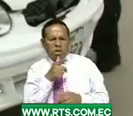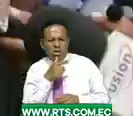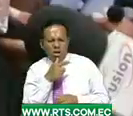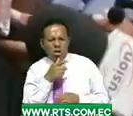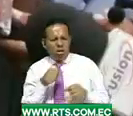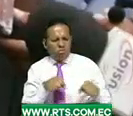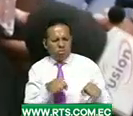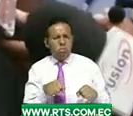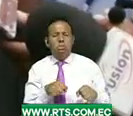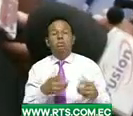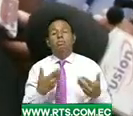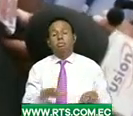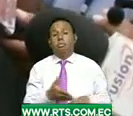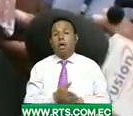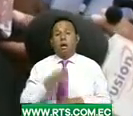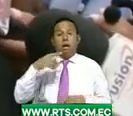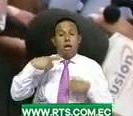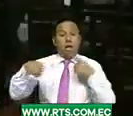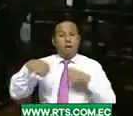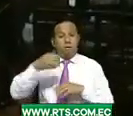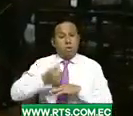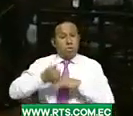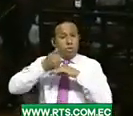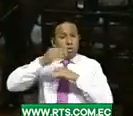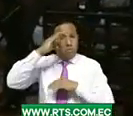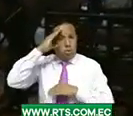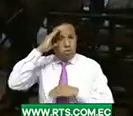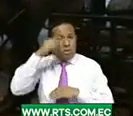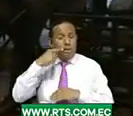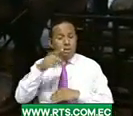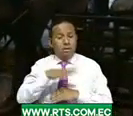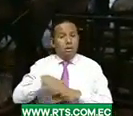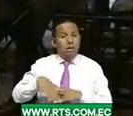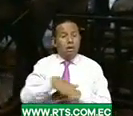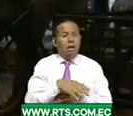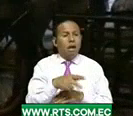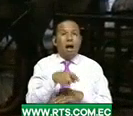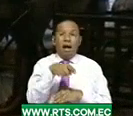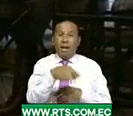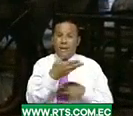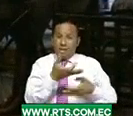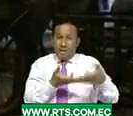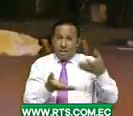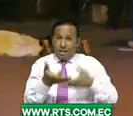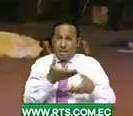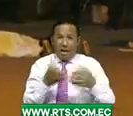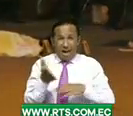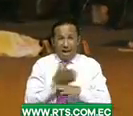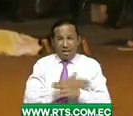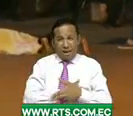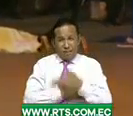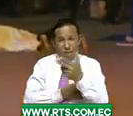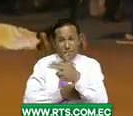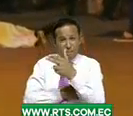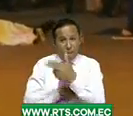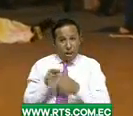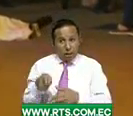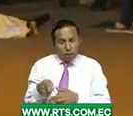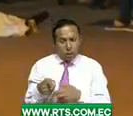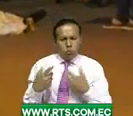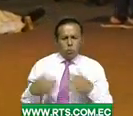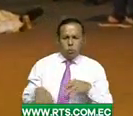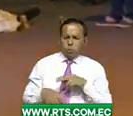asesinato. El jefe del comando de Santa Elena añadió que en el minimarket donde ocurrieron los hechos fueron encontradas